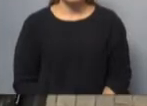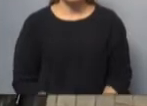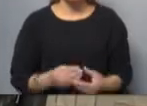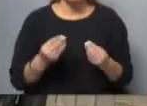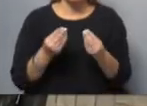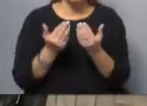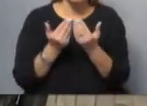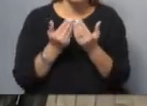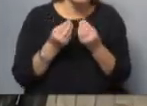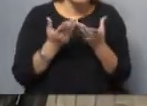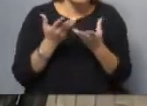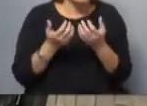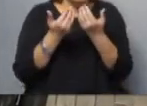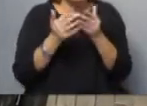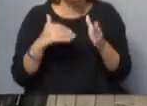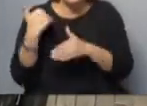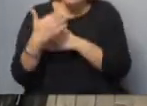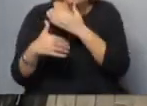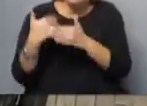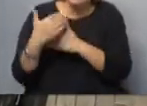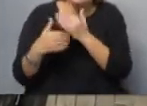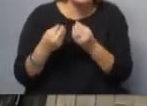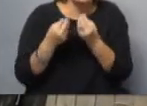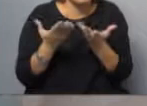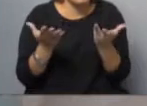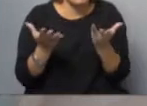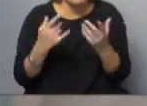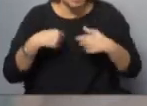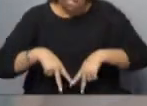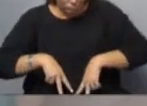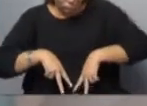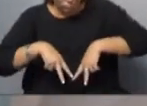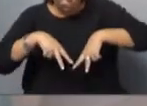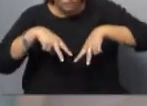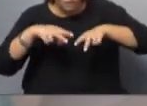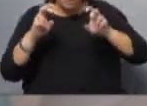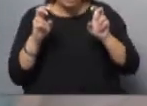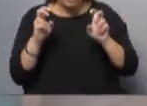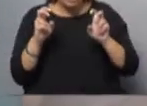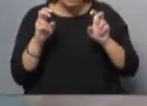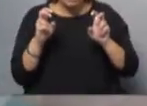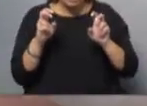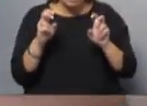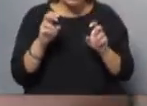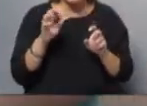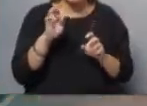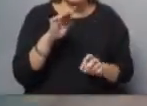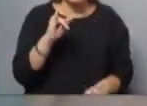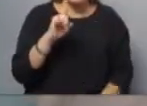¿Cómo empezó todo este proceso? Bueno, él fue diagnosticado en principio por una